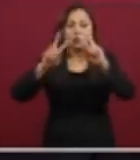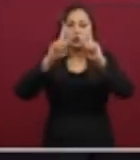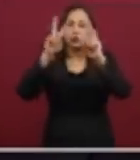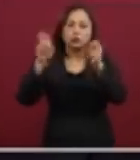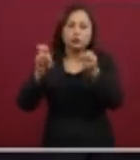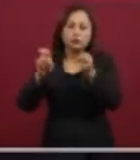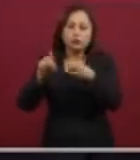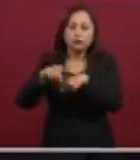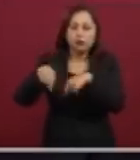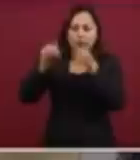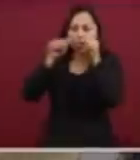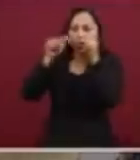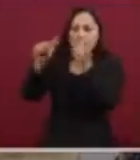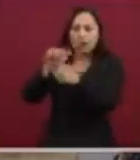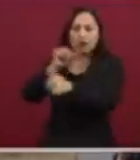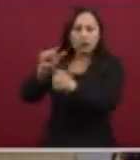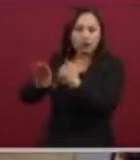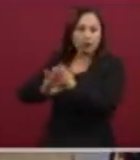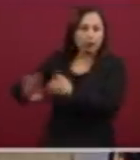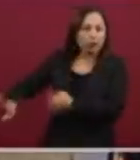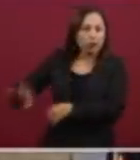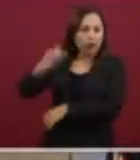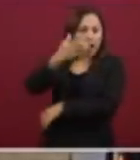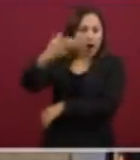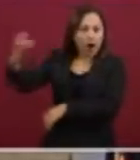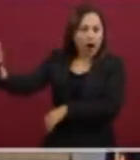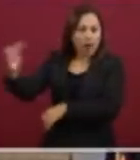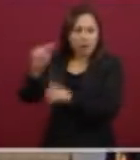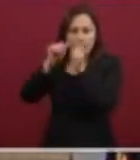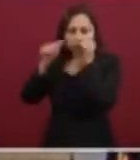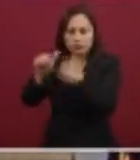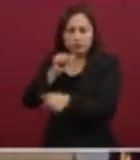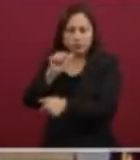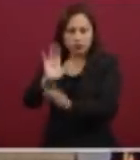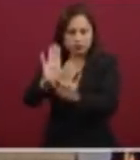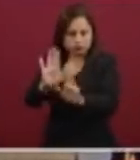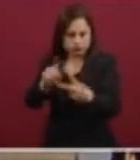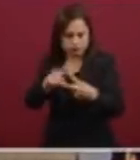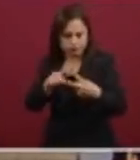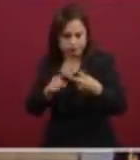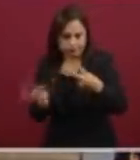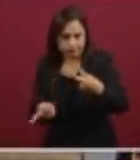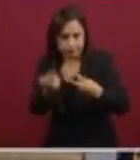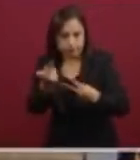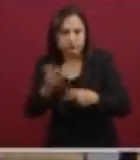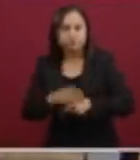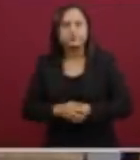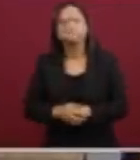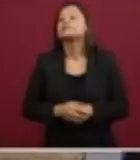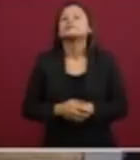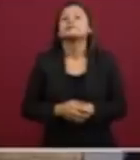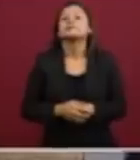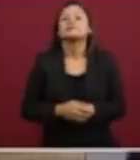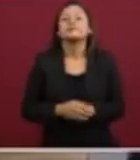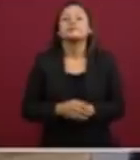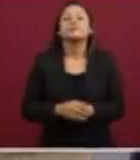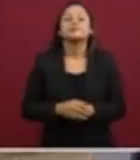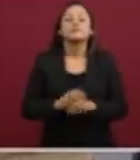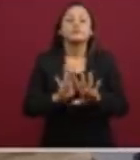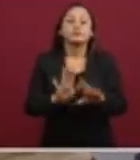lado al campo mexicano. Son mis dos preguntas, presidente. Sí. Bueno, la primera, no